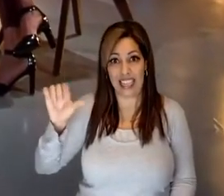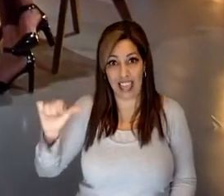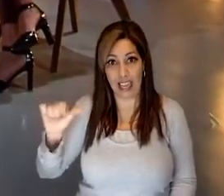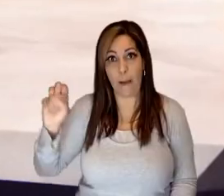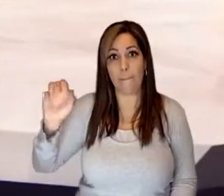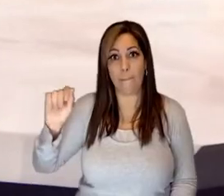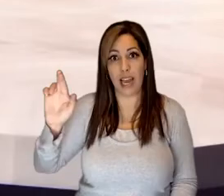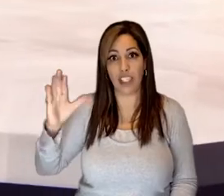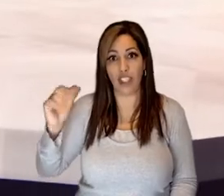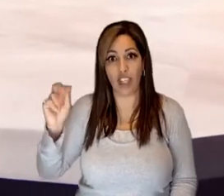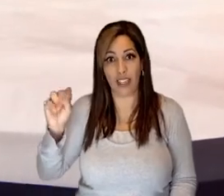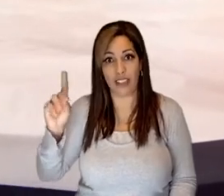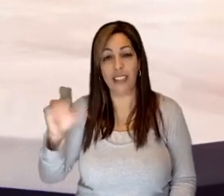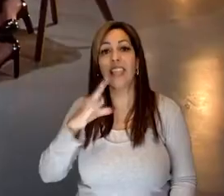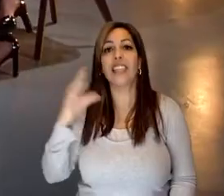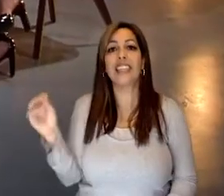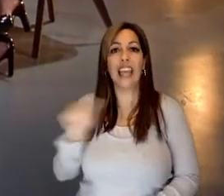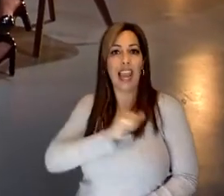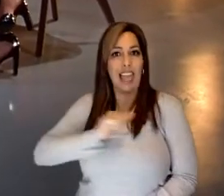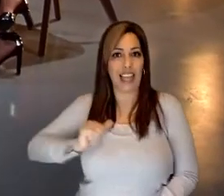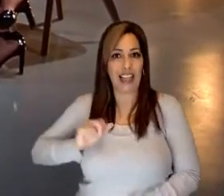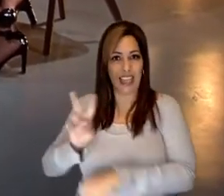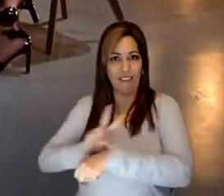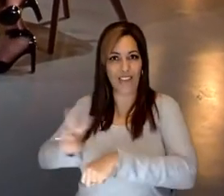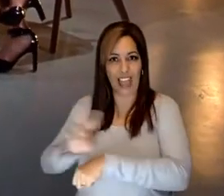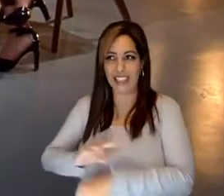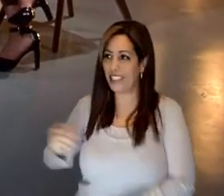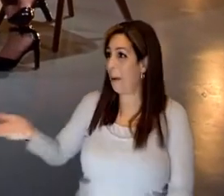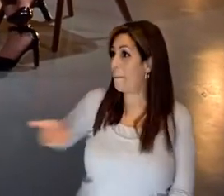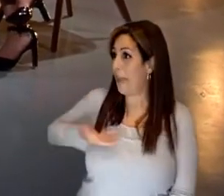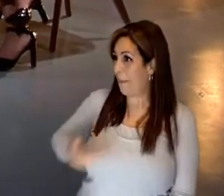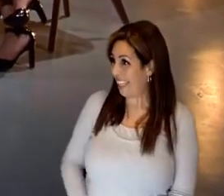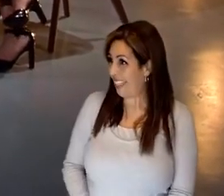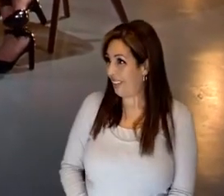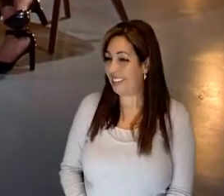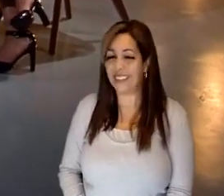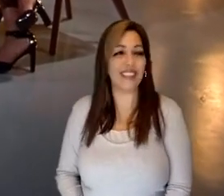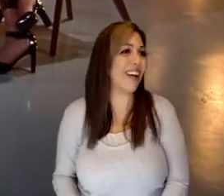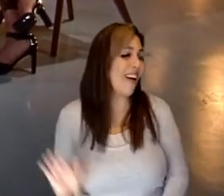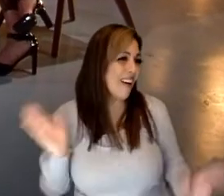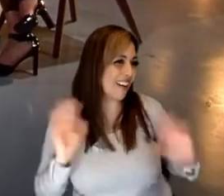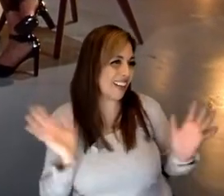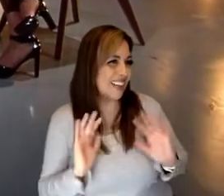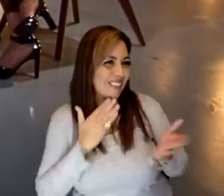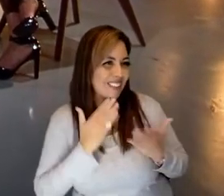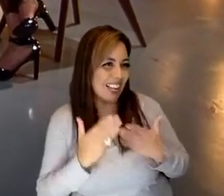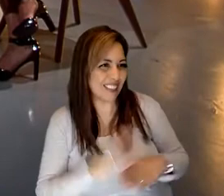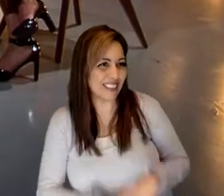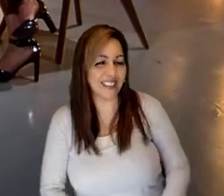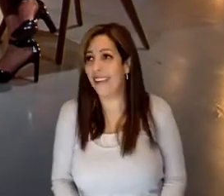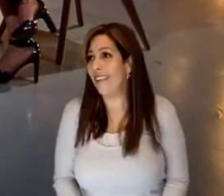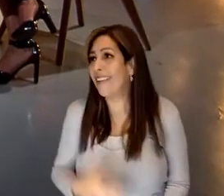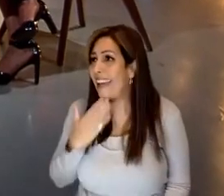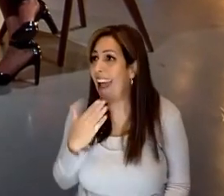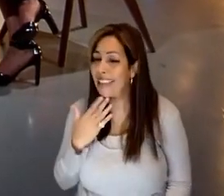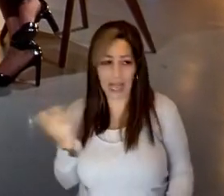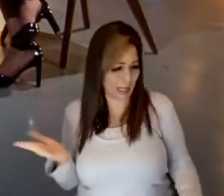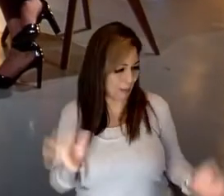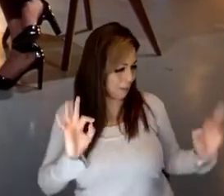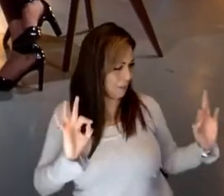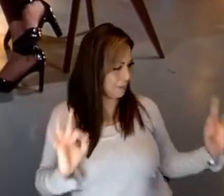el honorable José Yunito Corsino. A todos les doy la bienvenida, gracias. Gracias. Buenas noches, gracias por acompañarme y